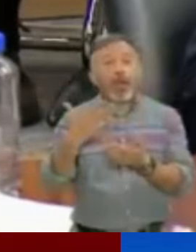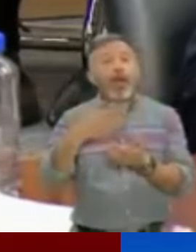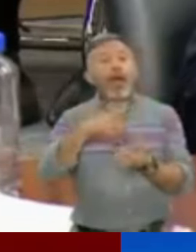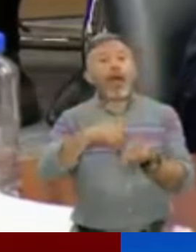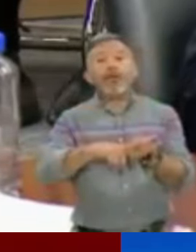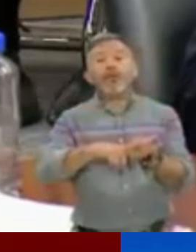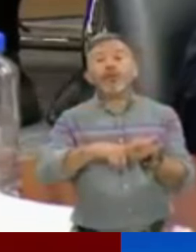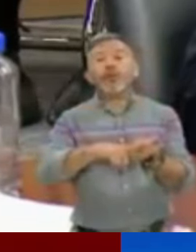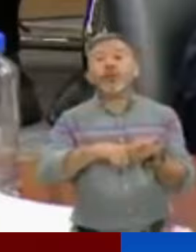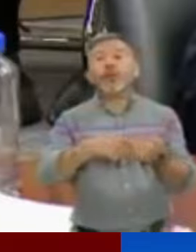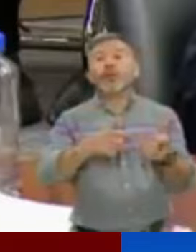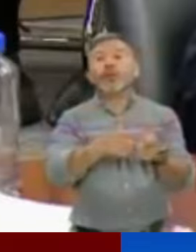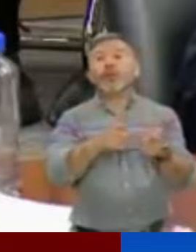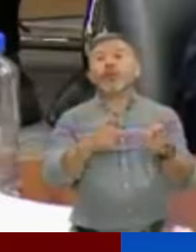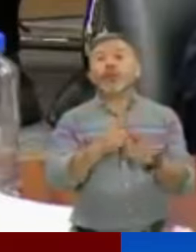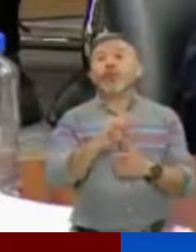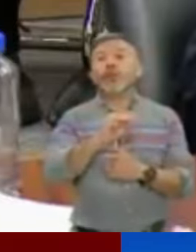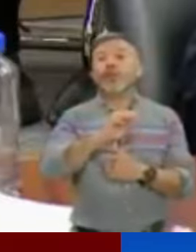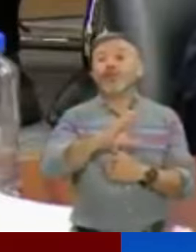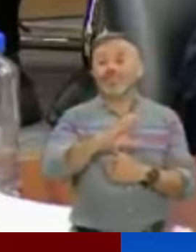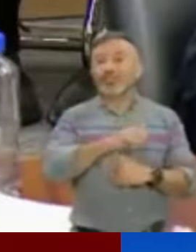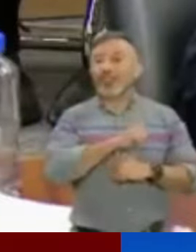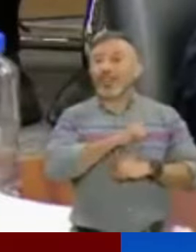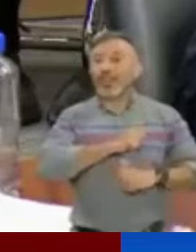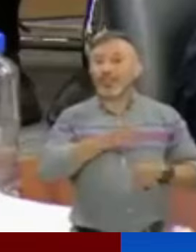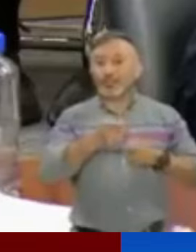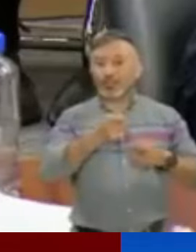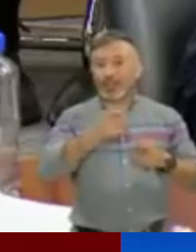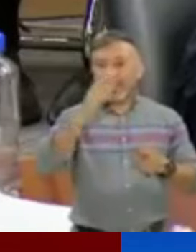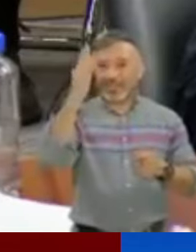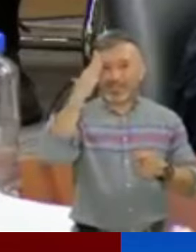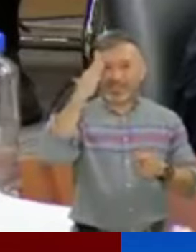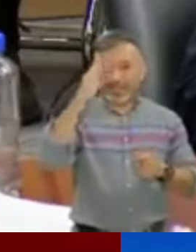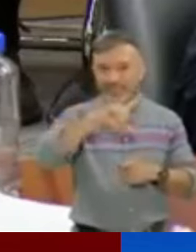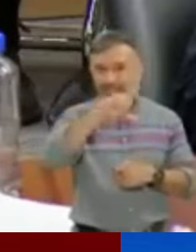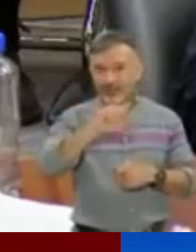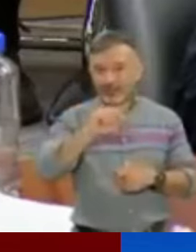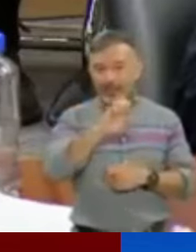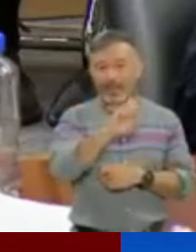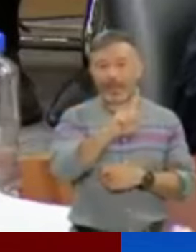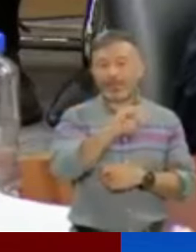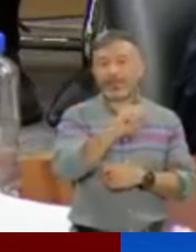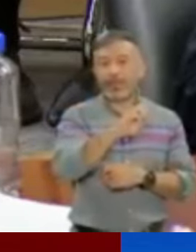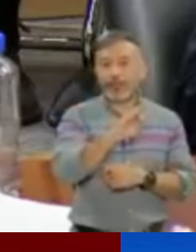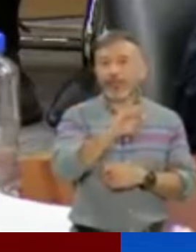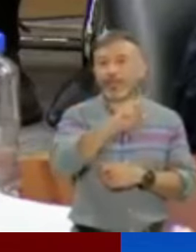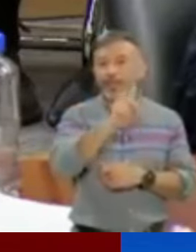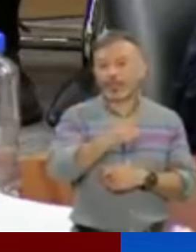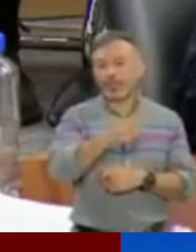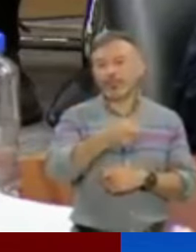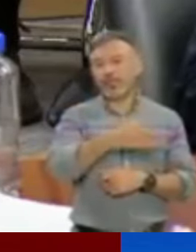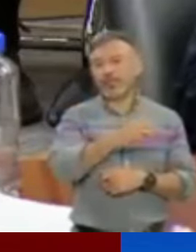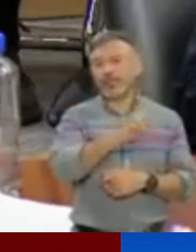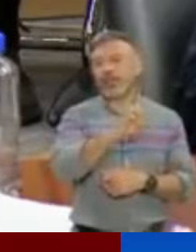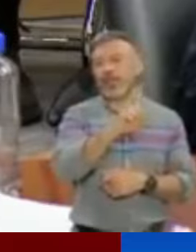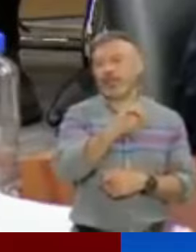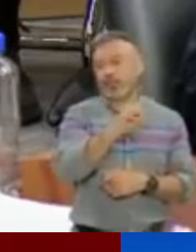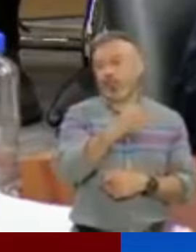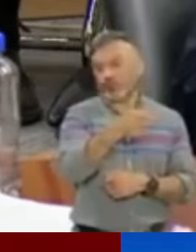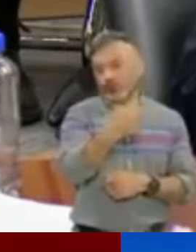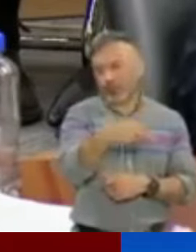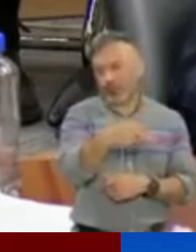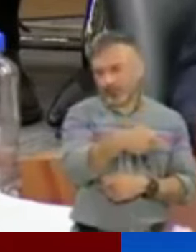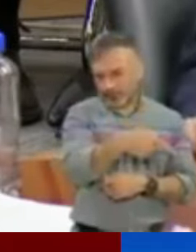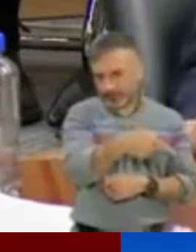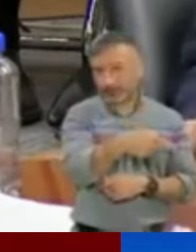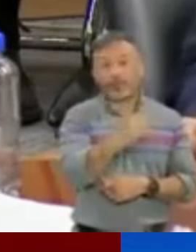coordinador nacional de gestión de Movimiento Ciudadano, Eliseo Fernández, o mejor conocido como Elito, mencionó